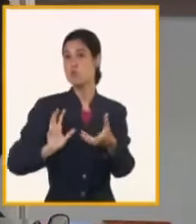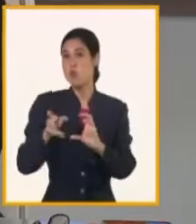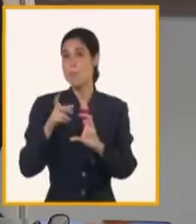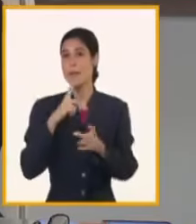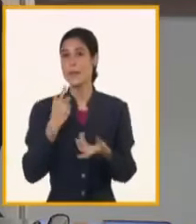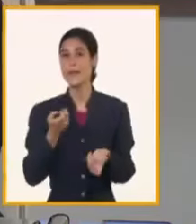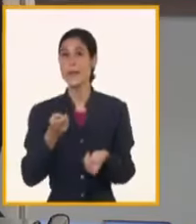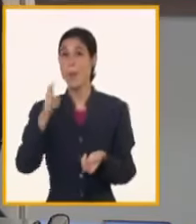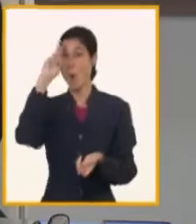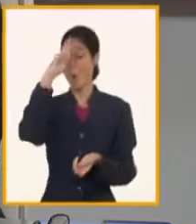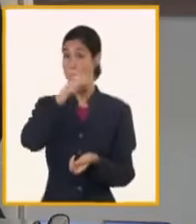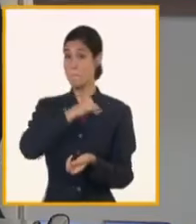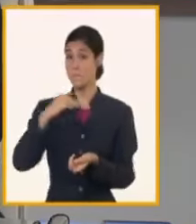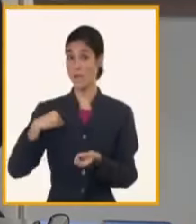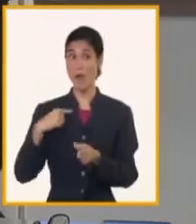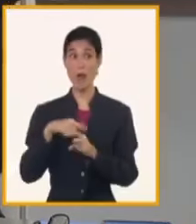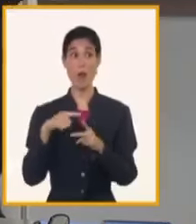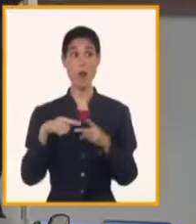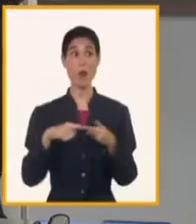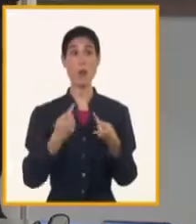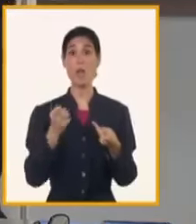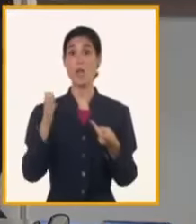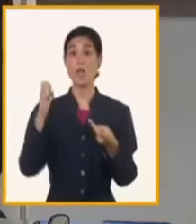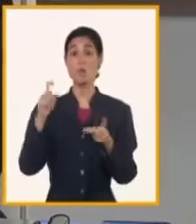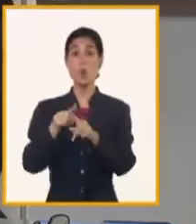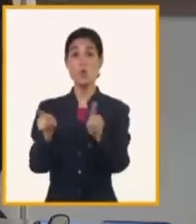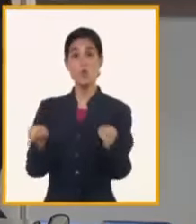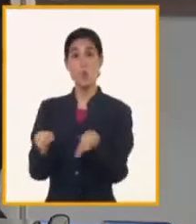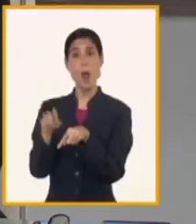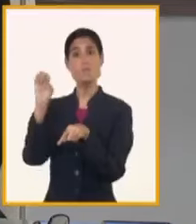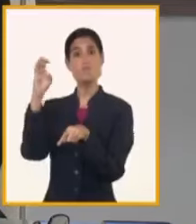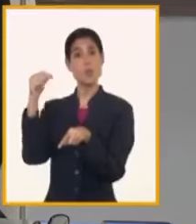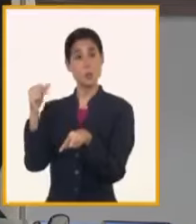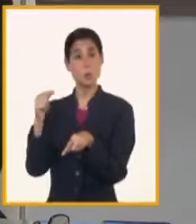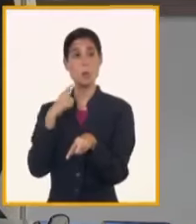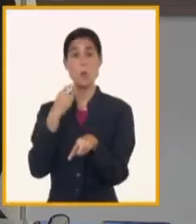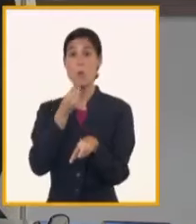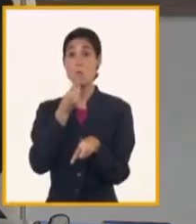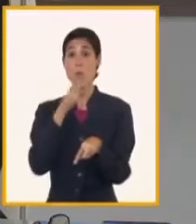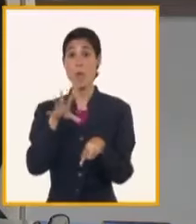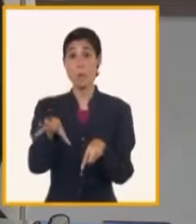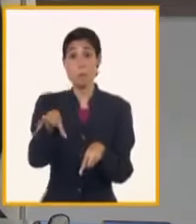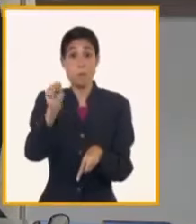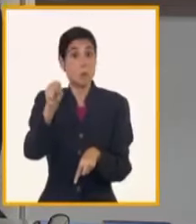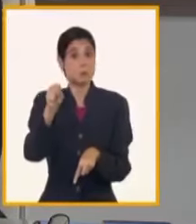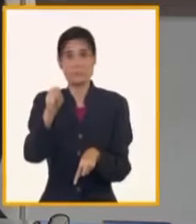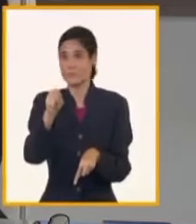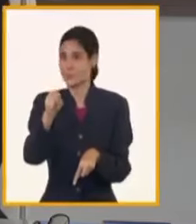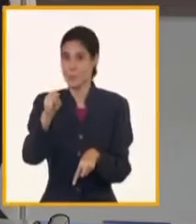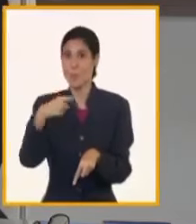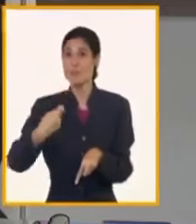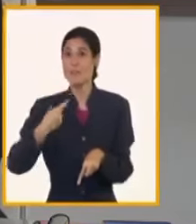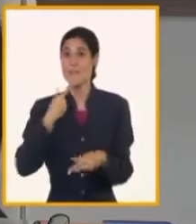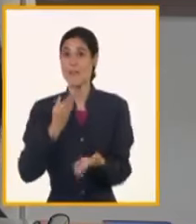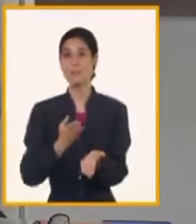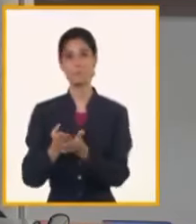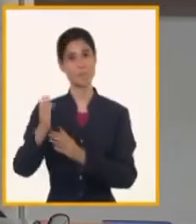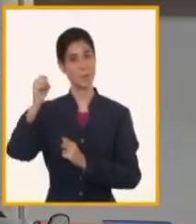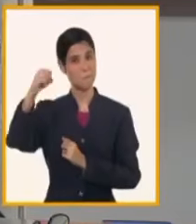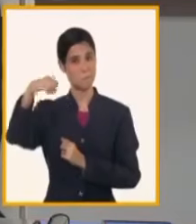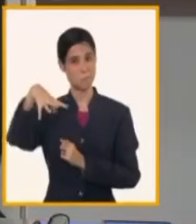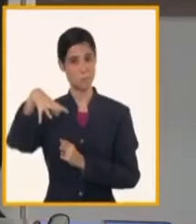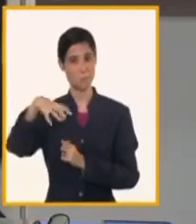hay un interés económico que no se puede afectar algo muy importante que no se oscilan en el orden de un 3 un